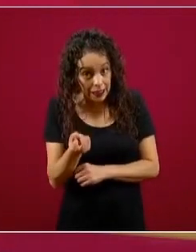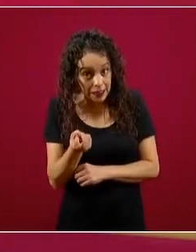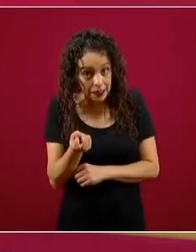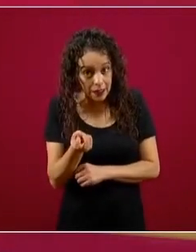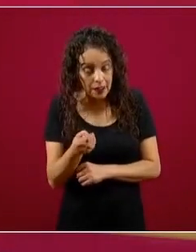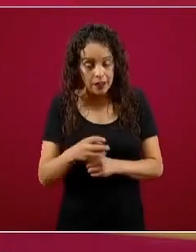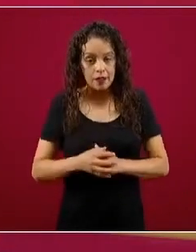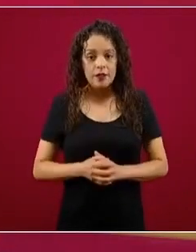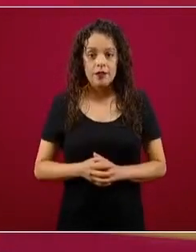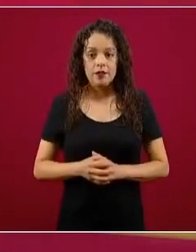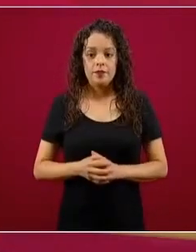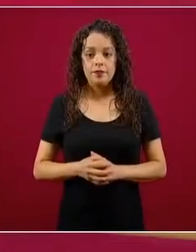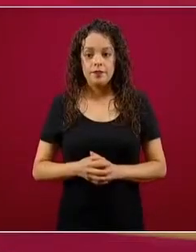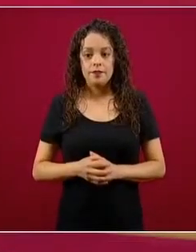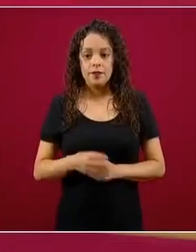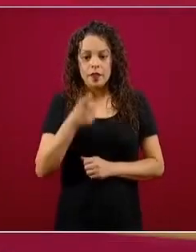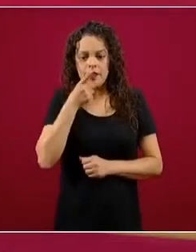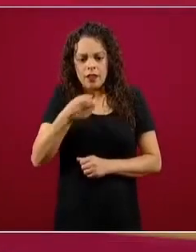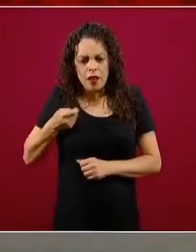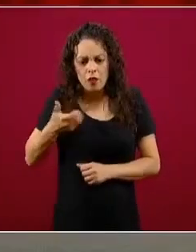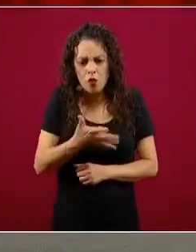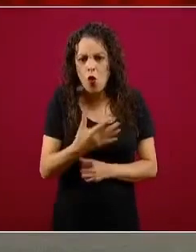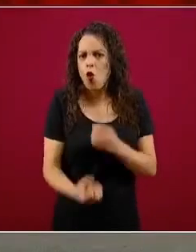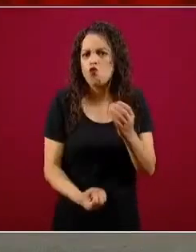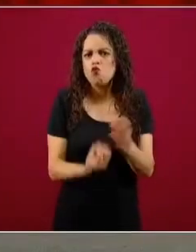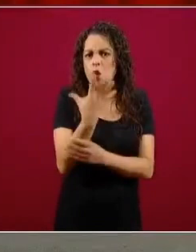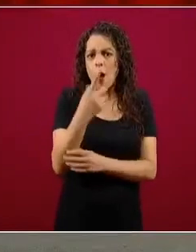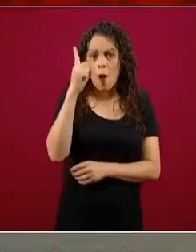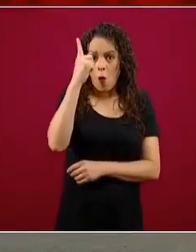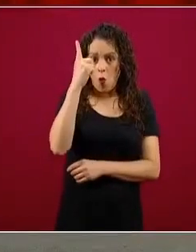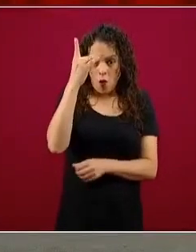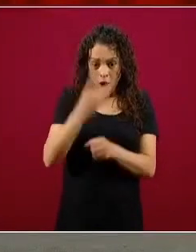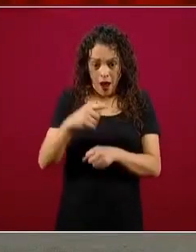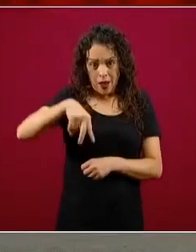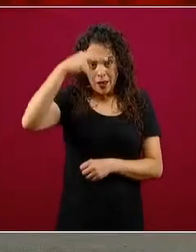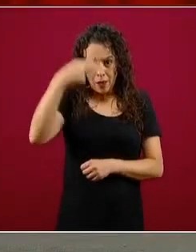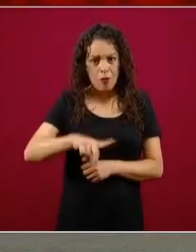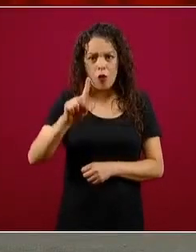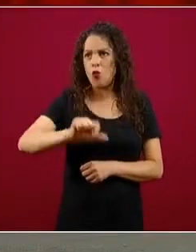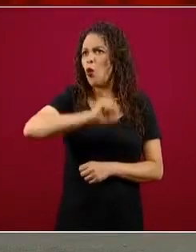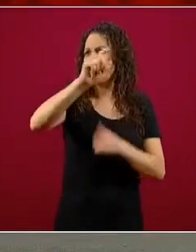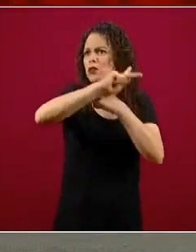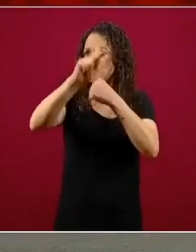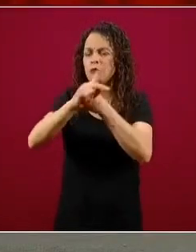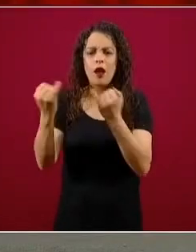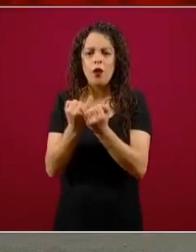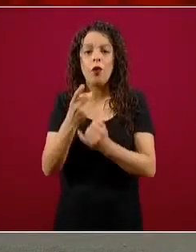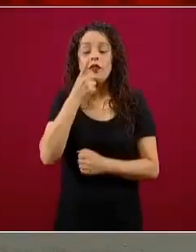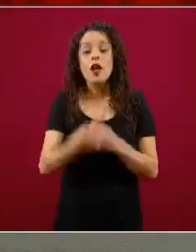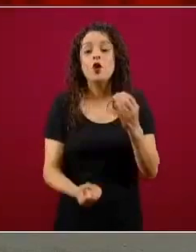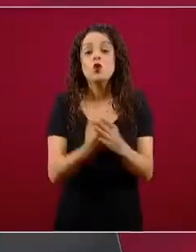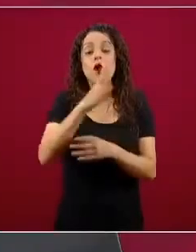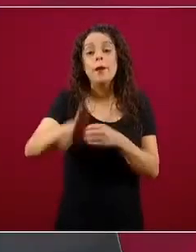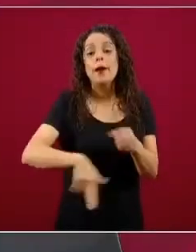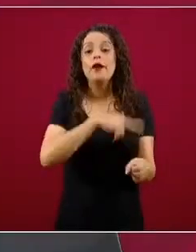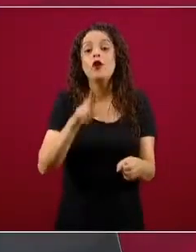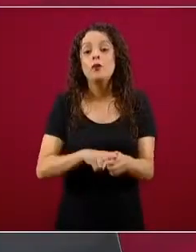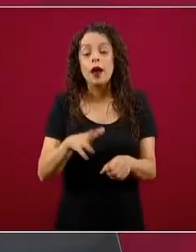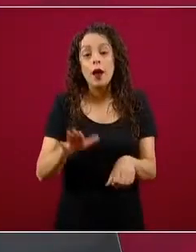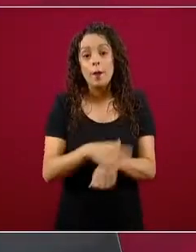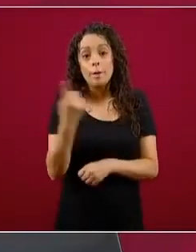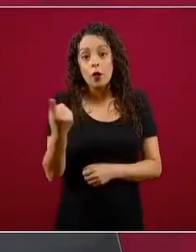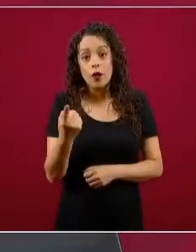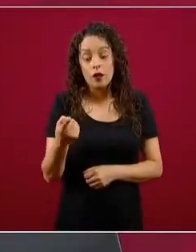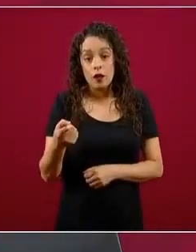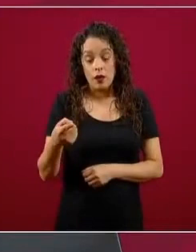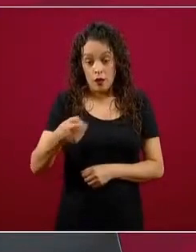se le hemos planteado como nueva, no solo en México, en otros países se habla también de nueva normalidad, porque interesa que la sociedad